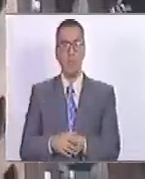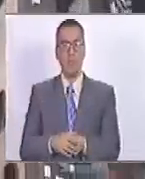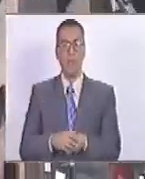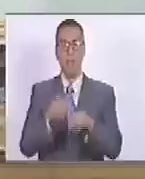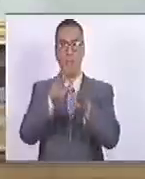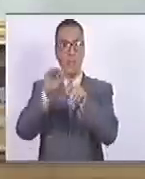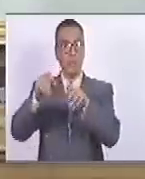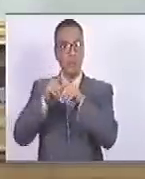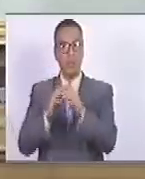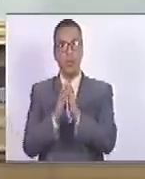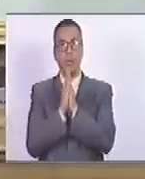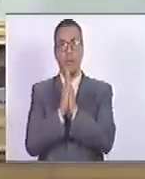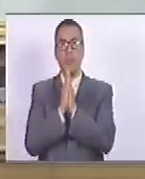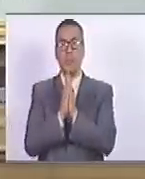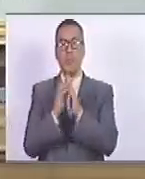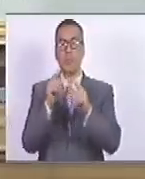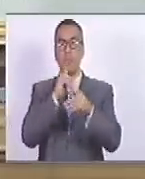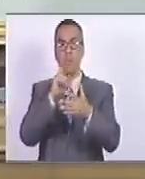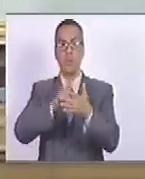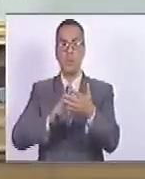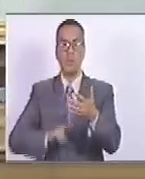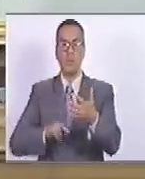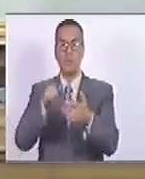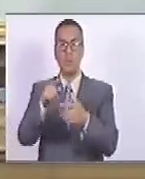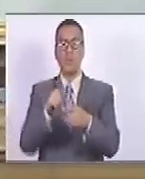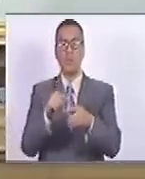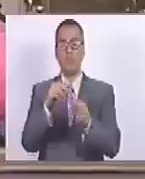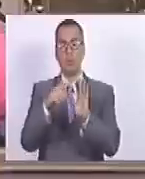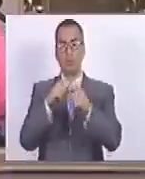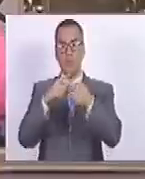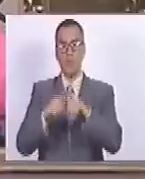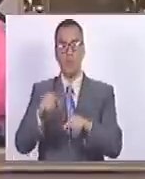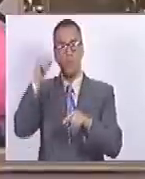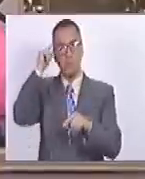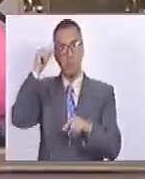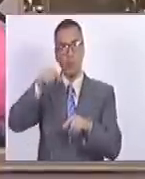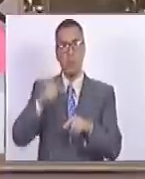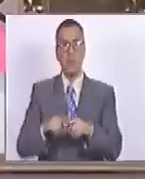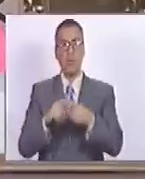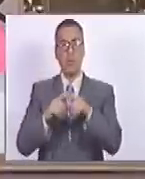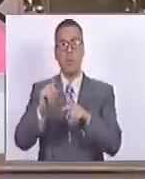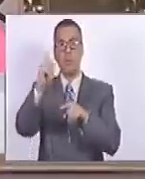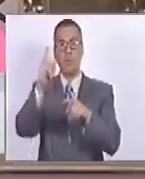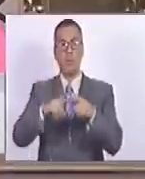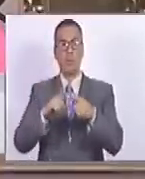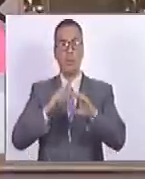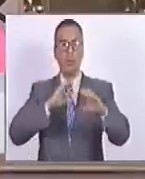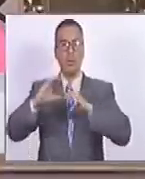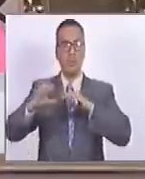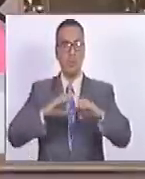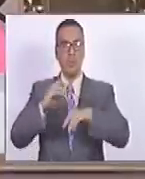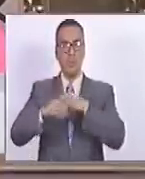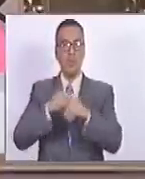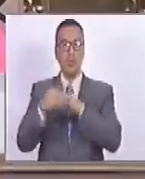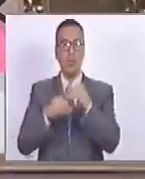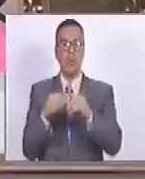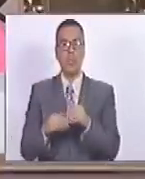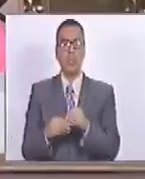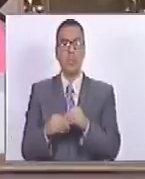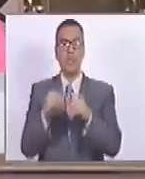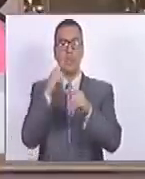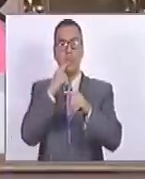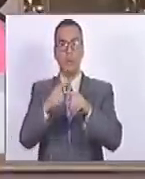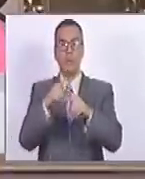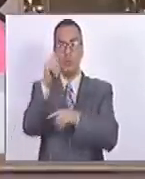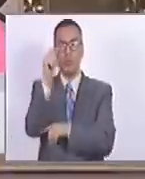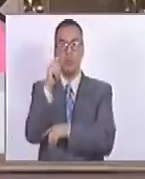Ciudadana secretaria, por favor, sírvase dar lectura a la cuenta. Cuenta número 1, comunicaciones suscritas por las